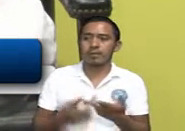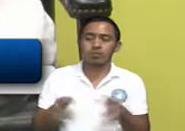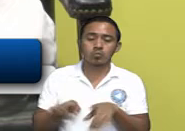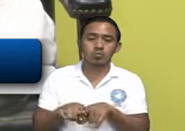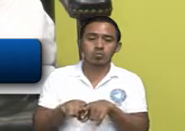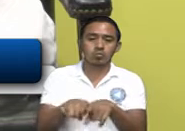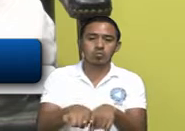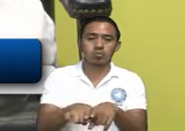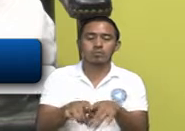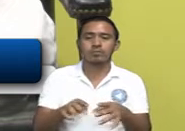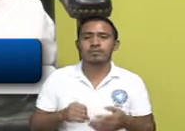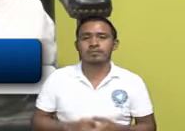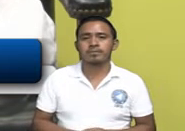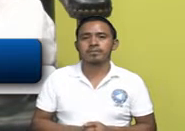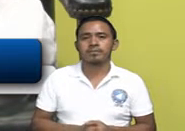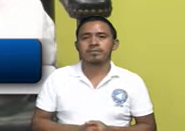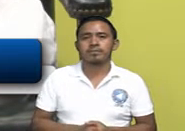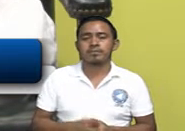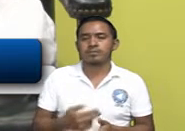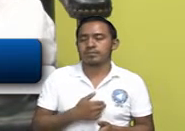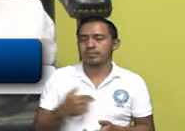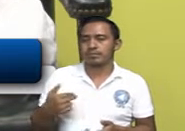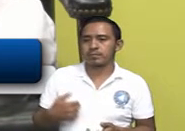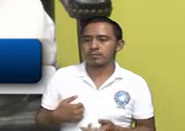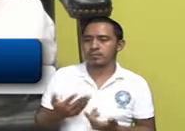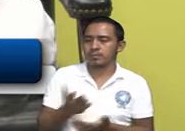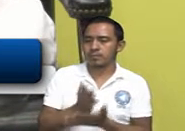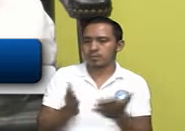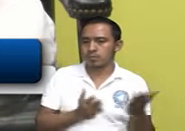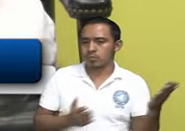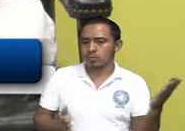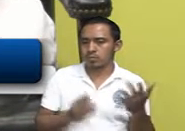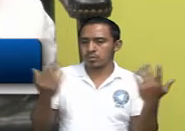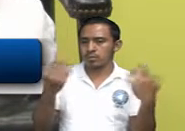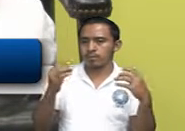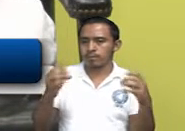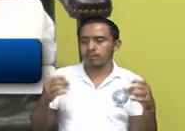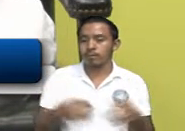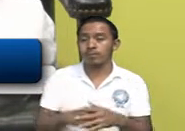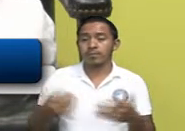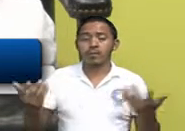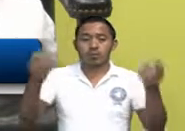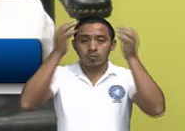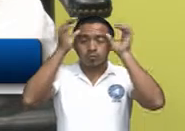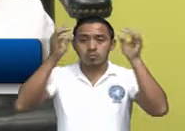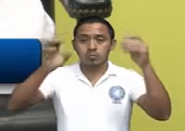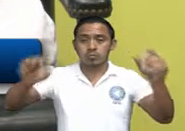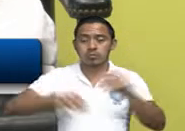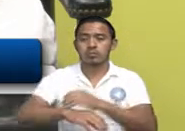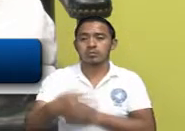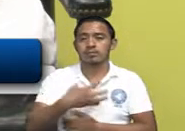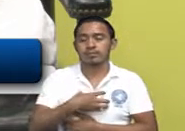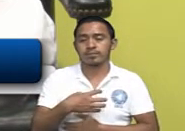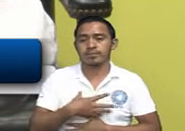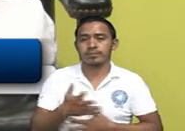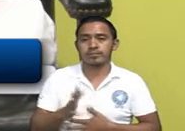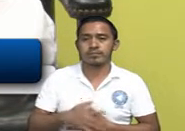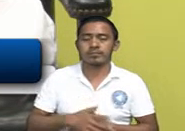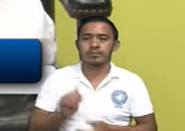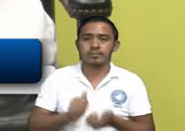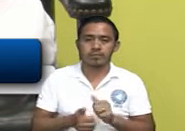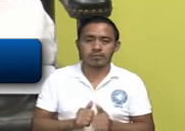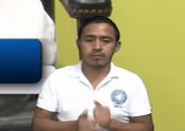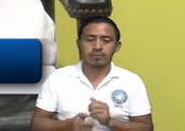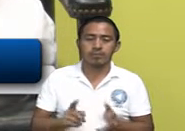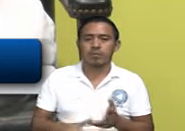¿verdad? Hacer algunas cosas que tengan que ver con la parte cultural, la promoción de la cultura, el deporte,